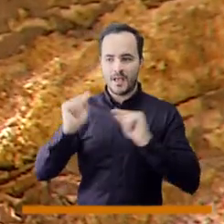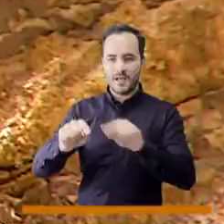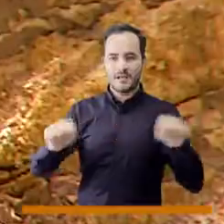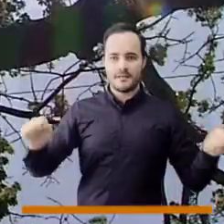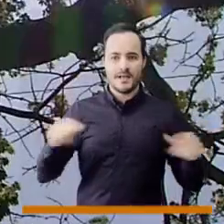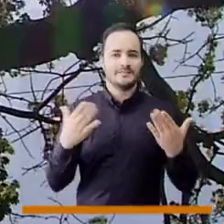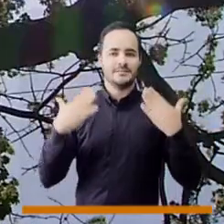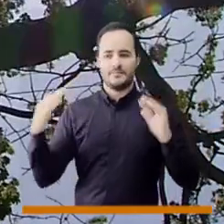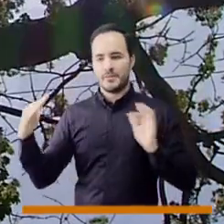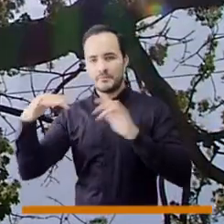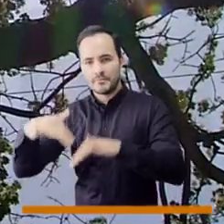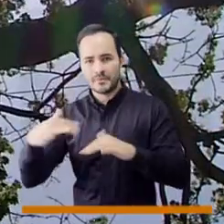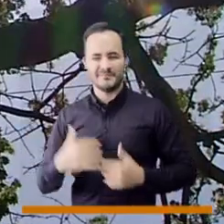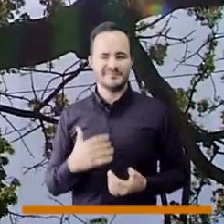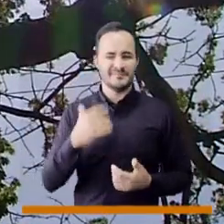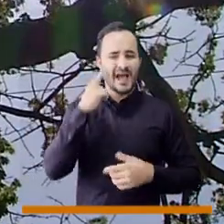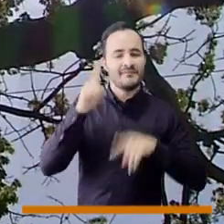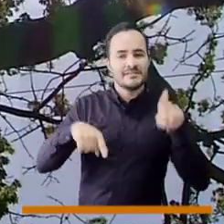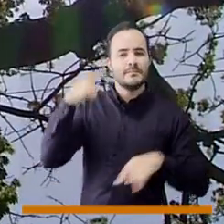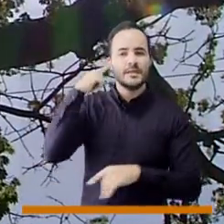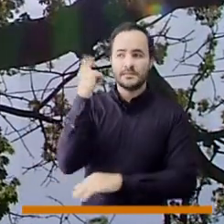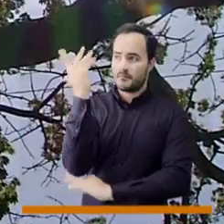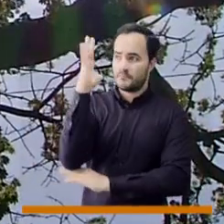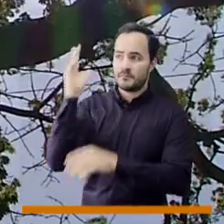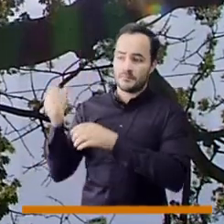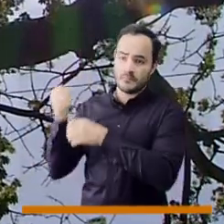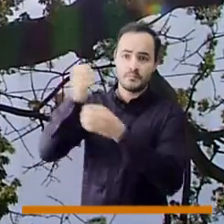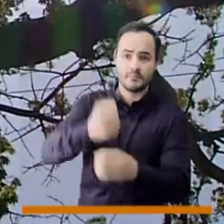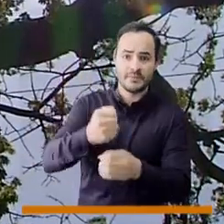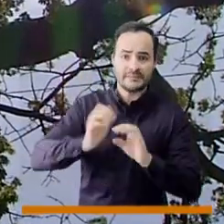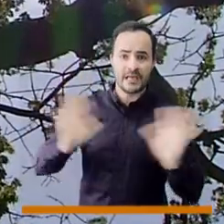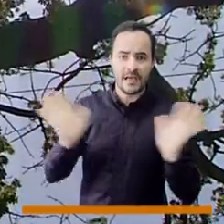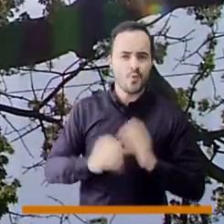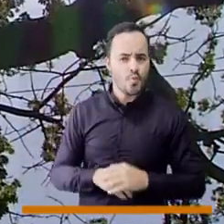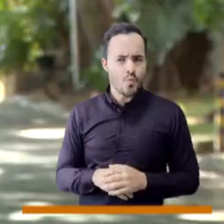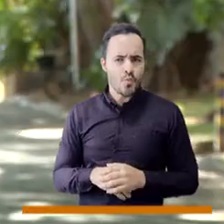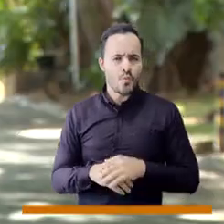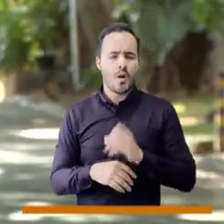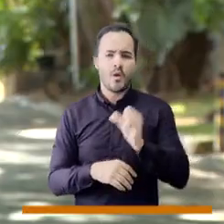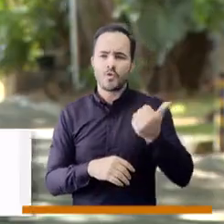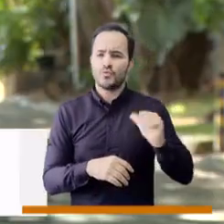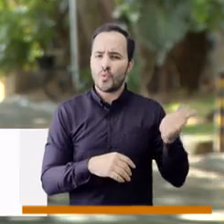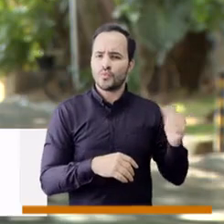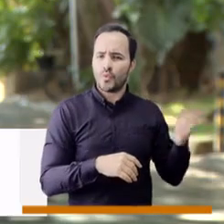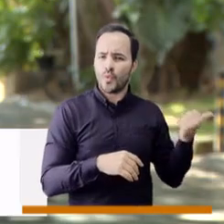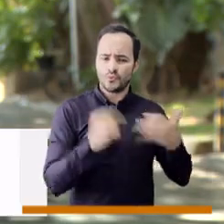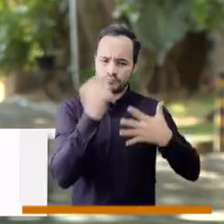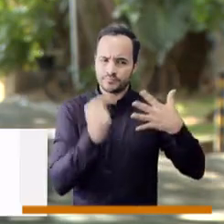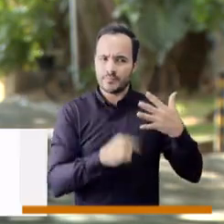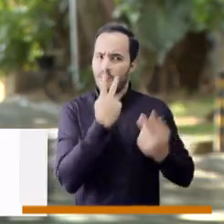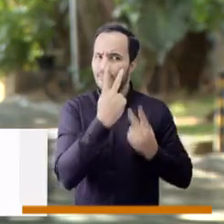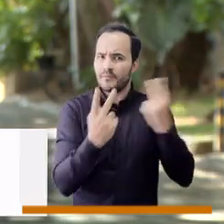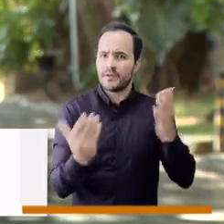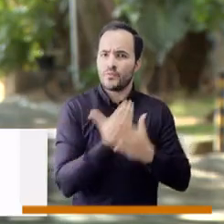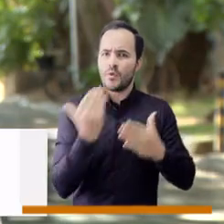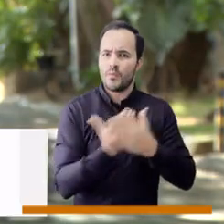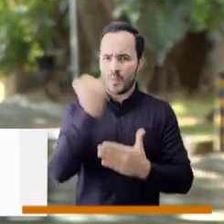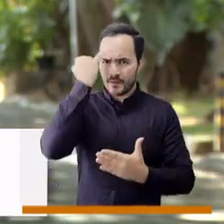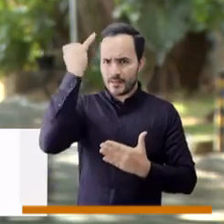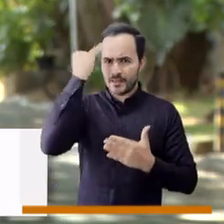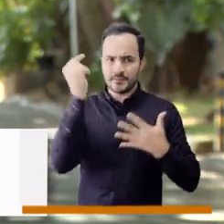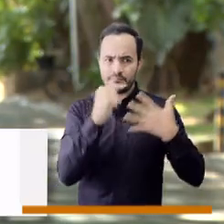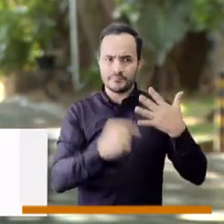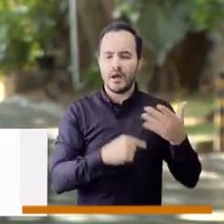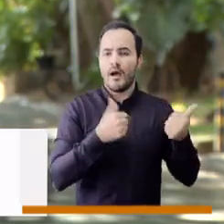una población determinada. No solamente es sembrar los bosques o reverdecer las zonas verdes, sino también esas otras estrategias nuevas que estamos empezando a